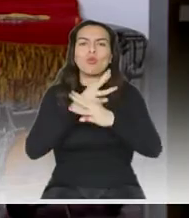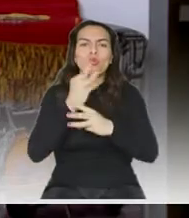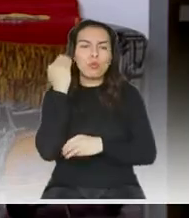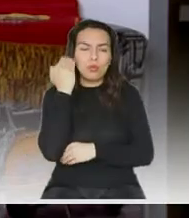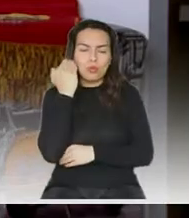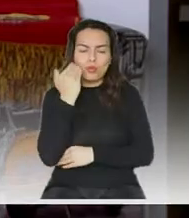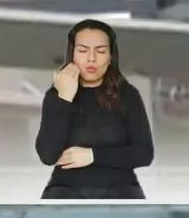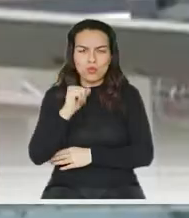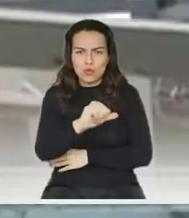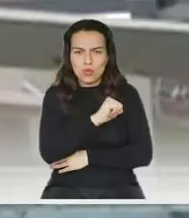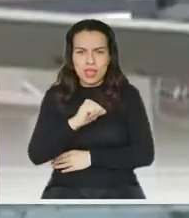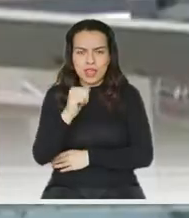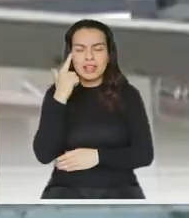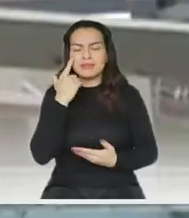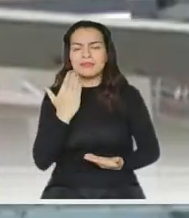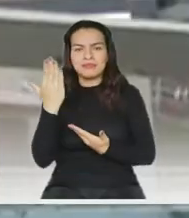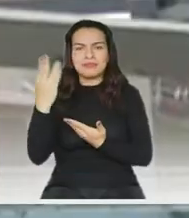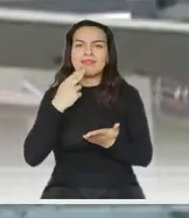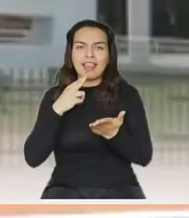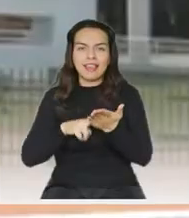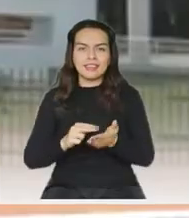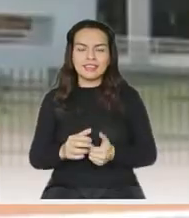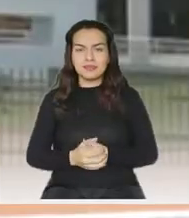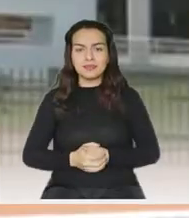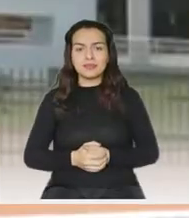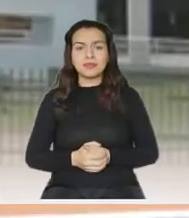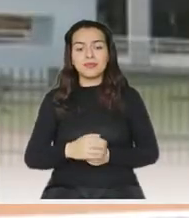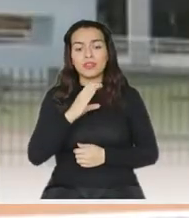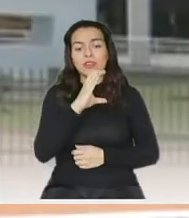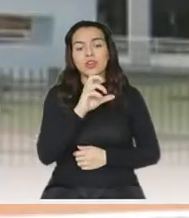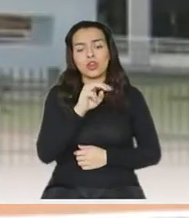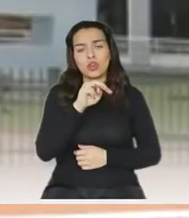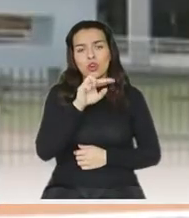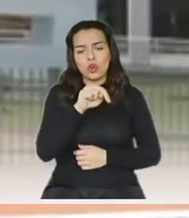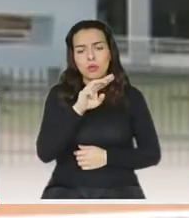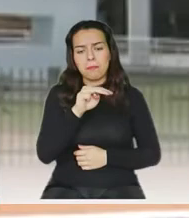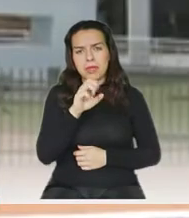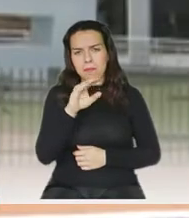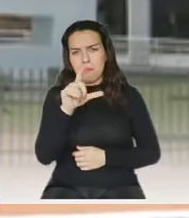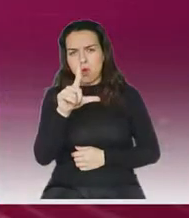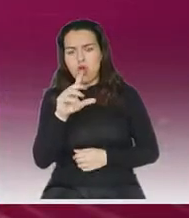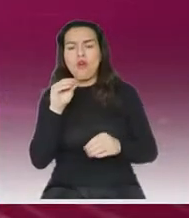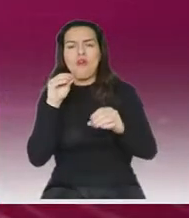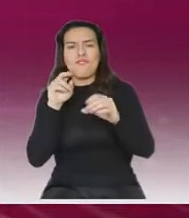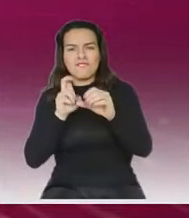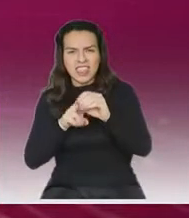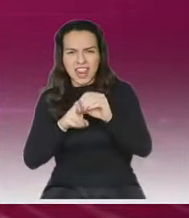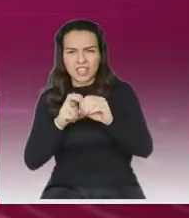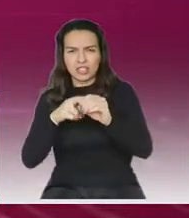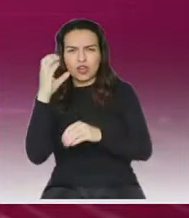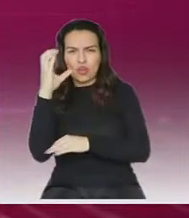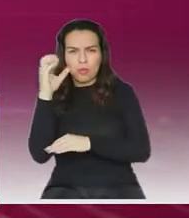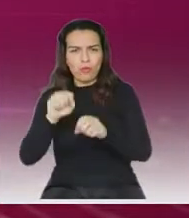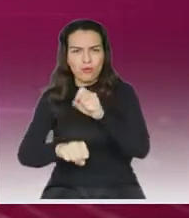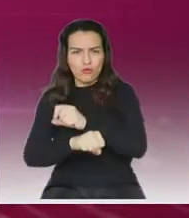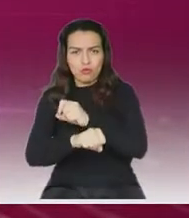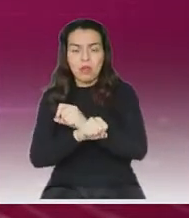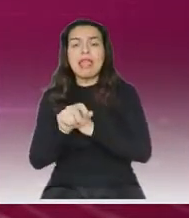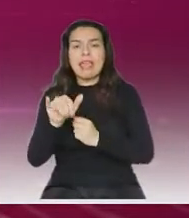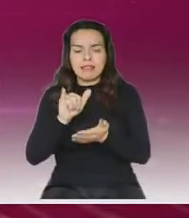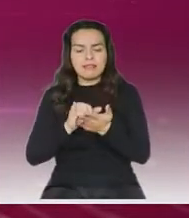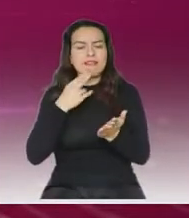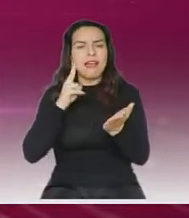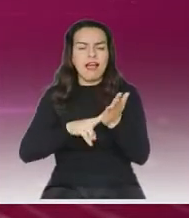los detalles. La Conmebol y la Federación Colombiana de Fútbol se quejaron en una polémica carta a la FIFA por el informe técnico